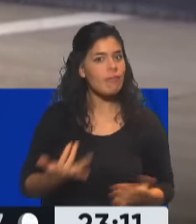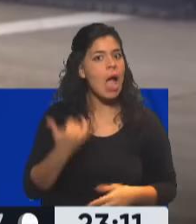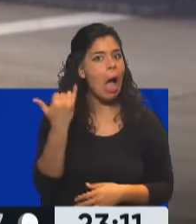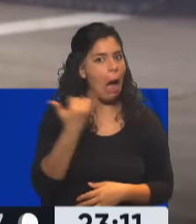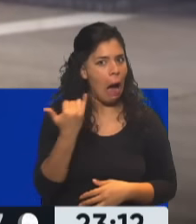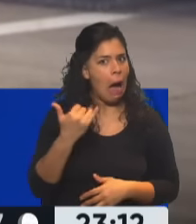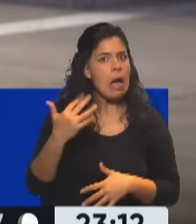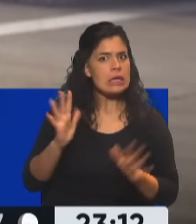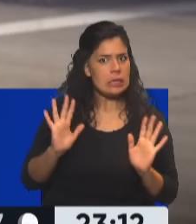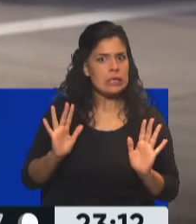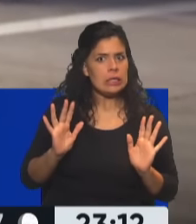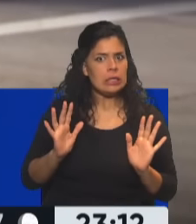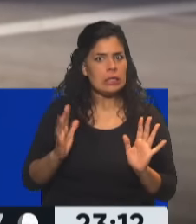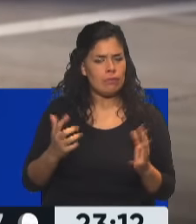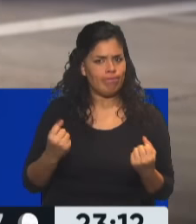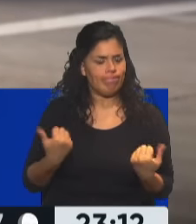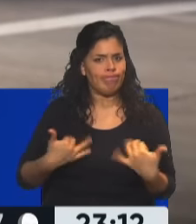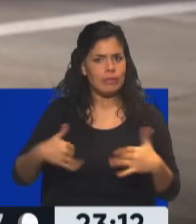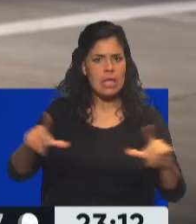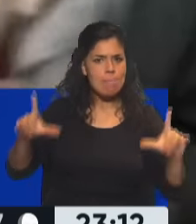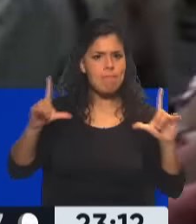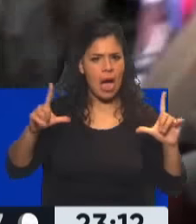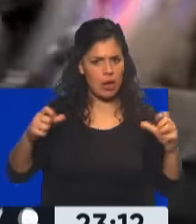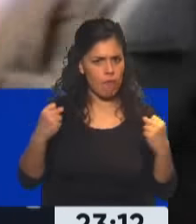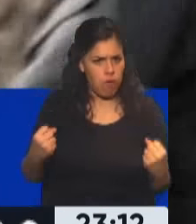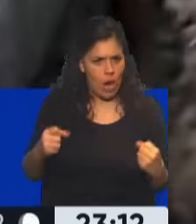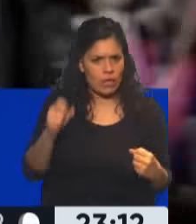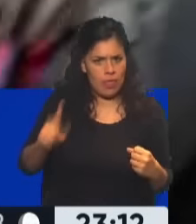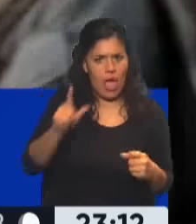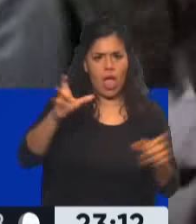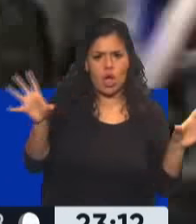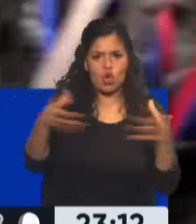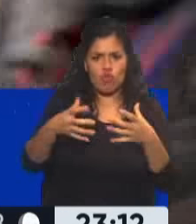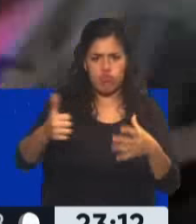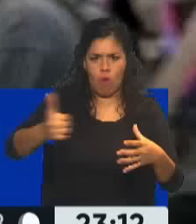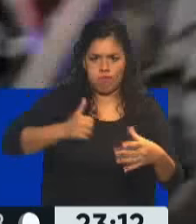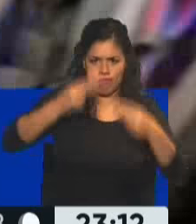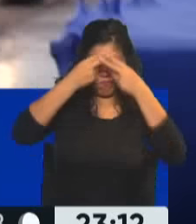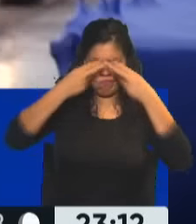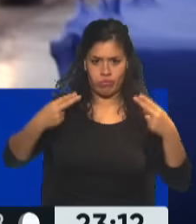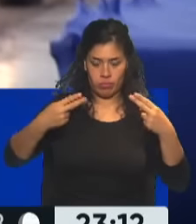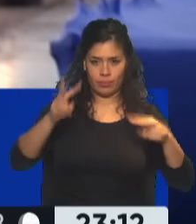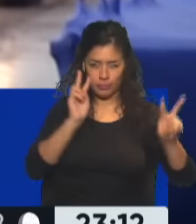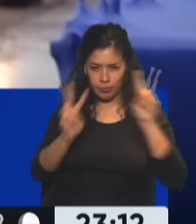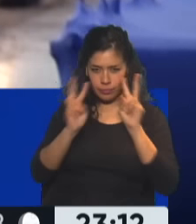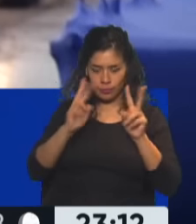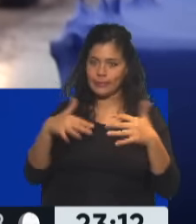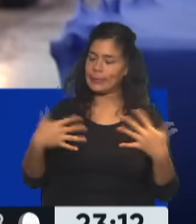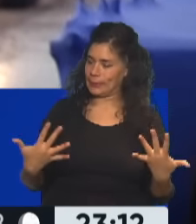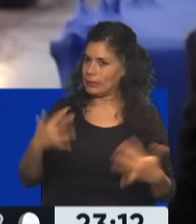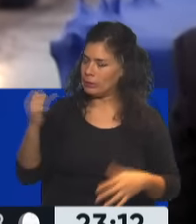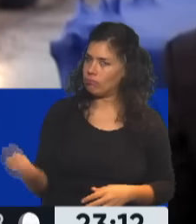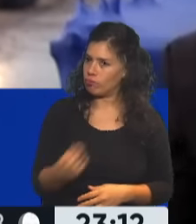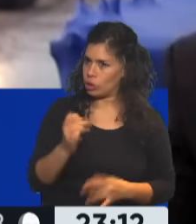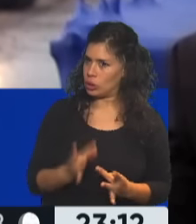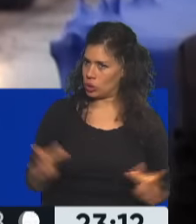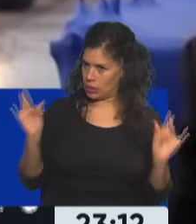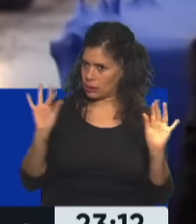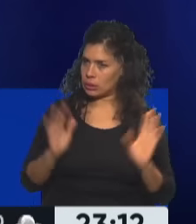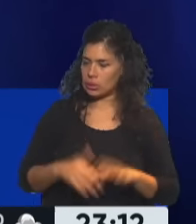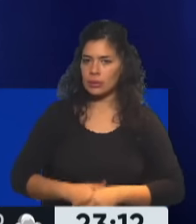ocupan las Fuerzas Armadas en la estructura de poder chavista, la actitud que asuman los uniformados será clave para cualquier escenario.